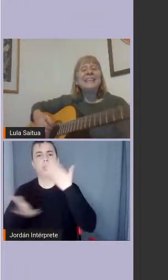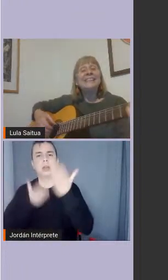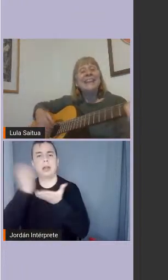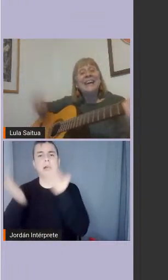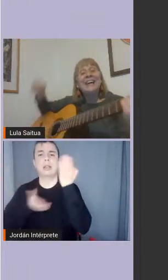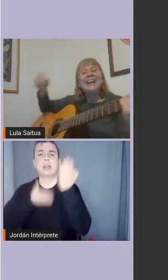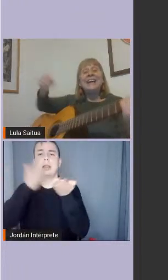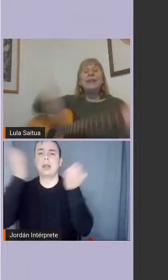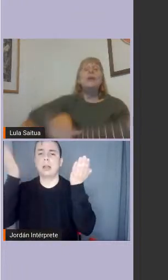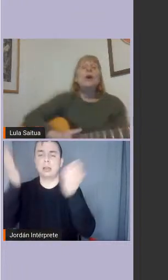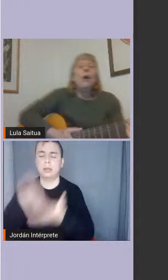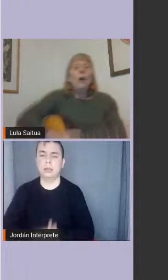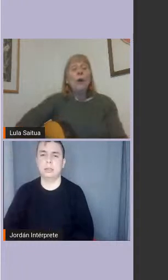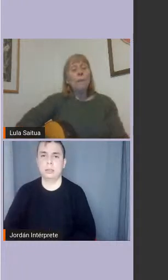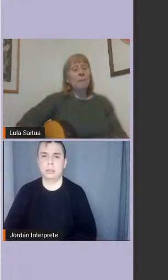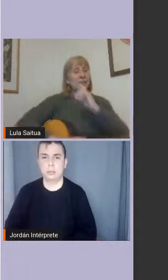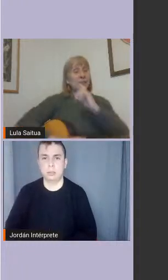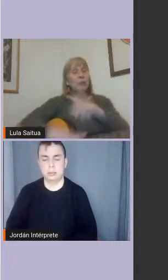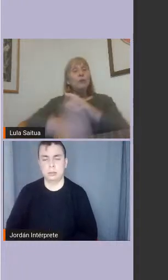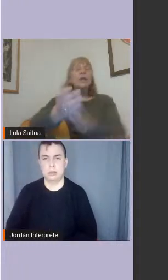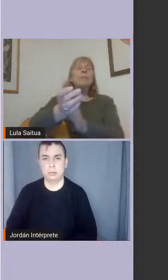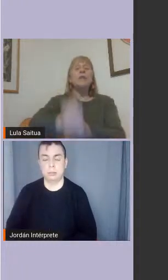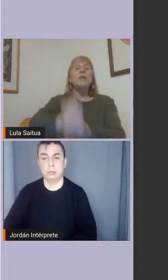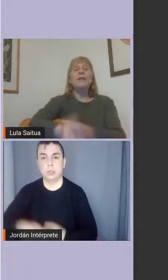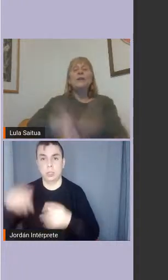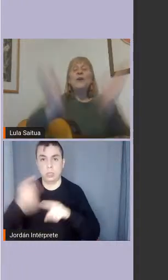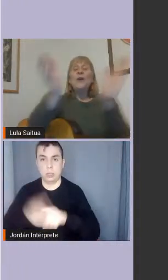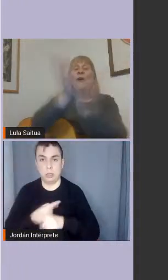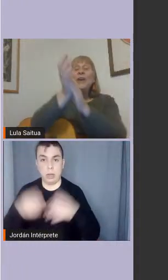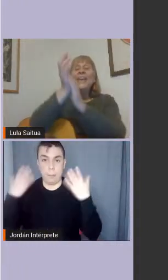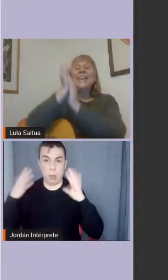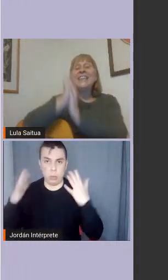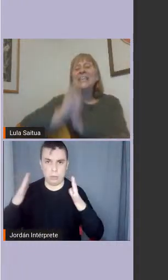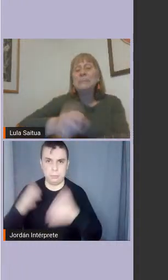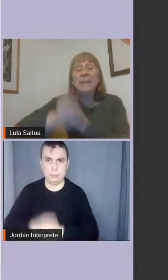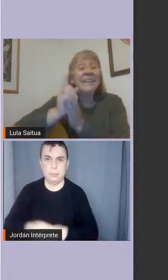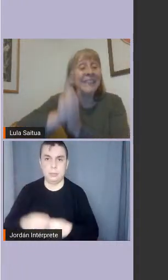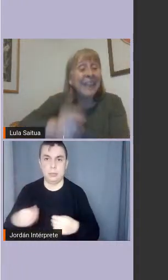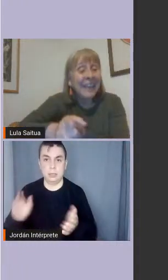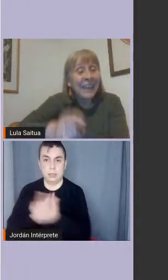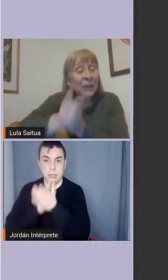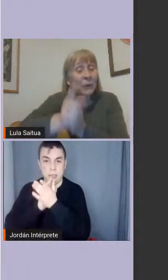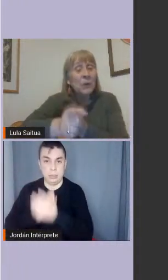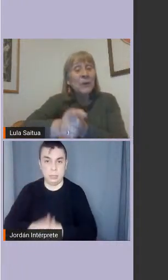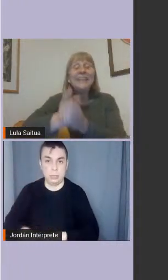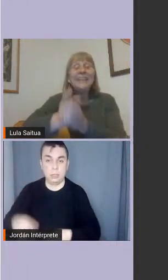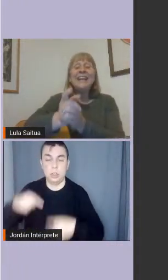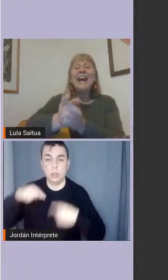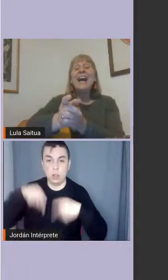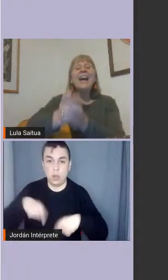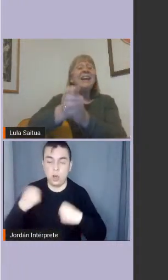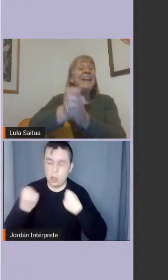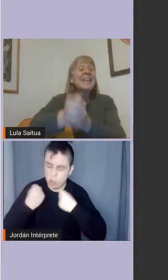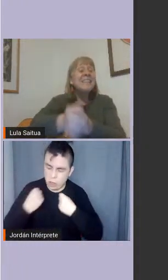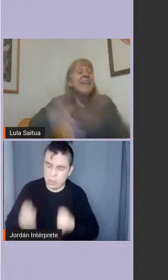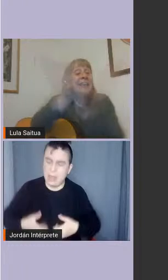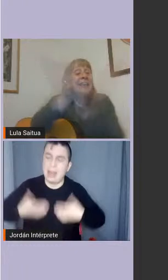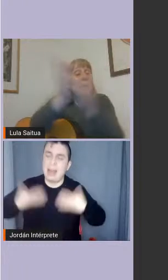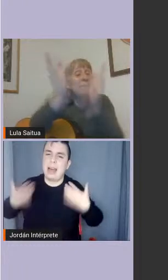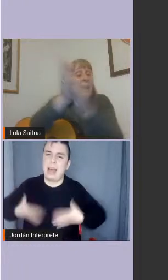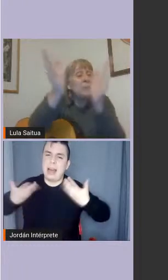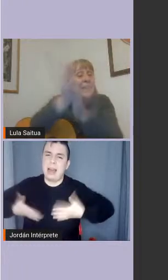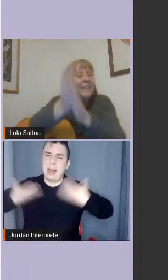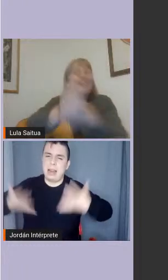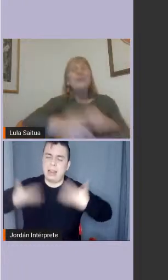poder cantar. Vamos a hacerlo con aplaudir. Hoy desperté con ganas